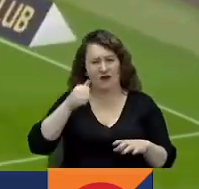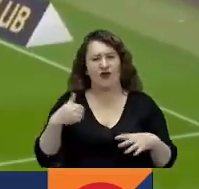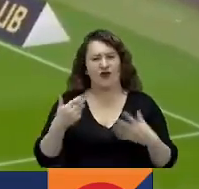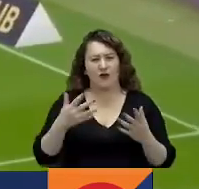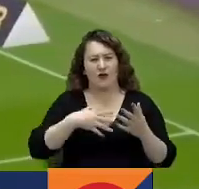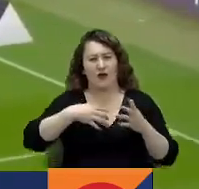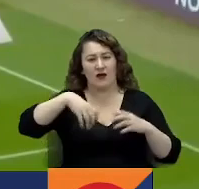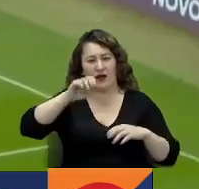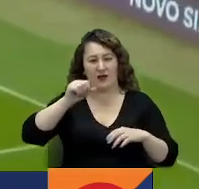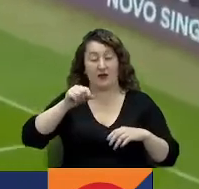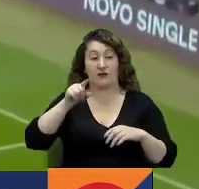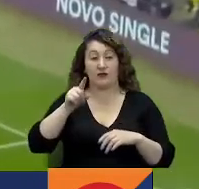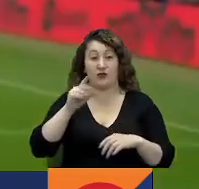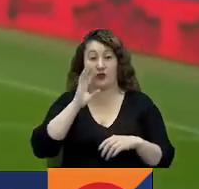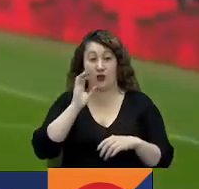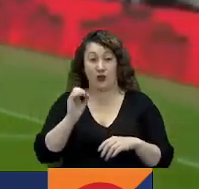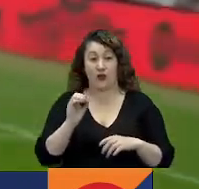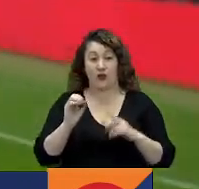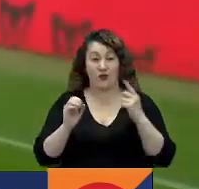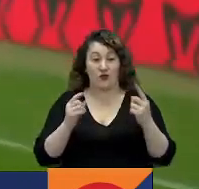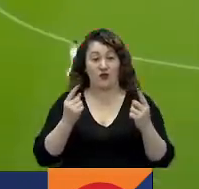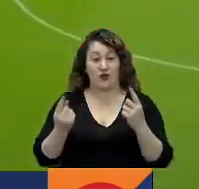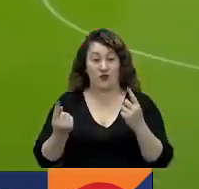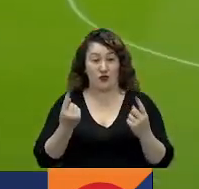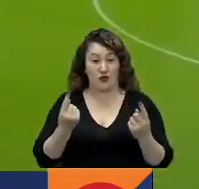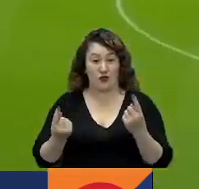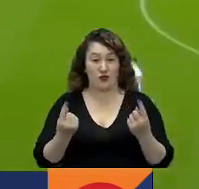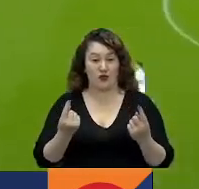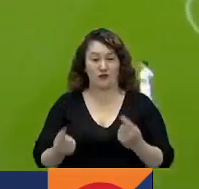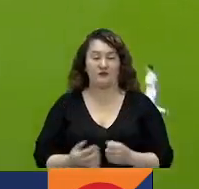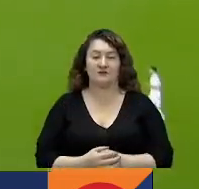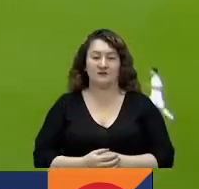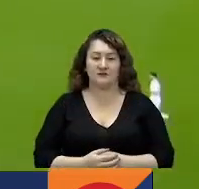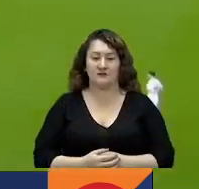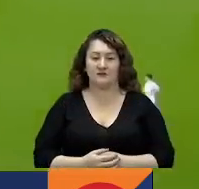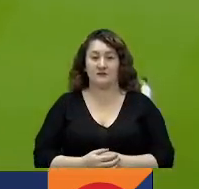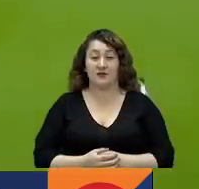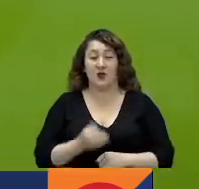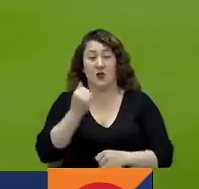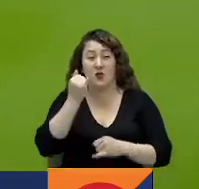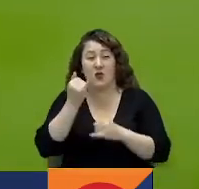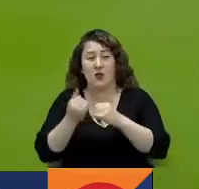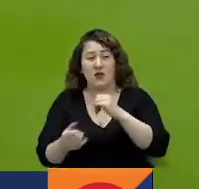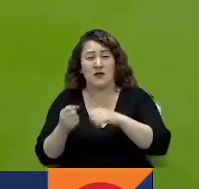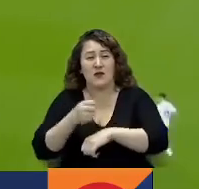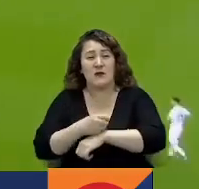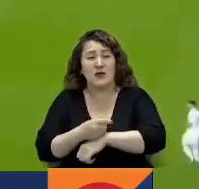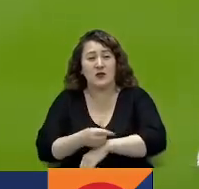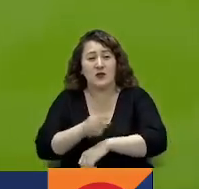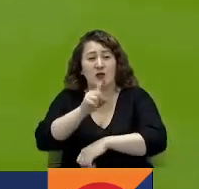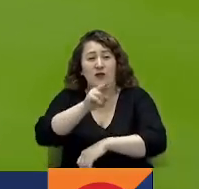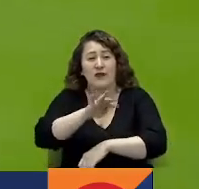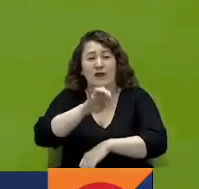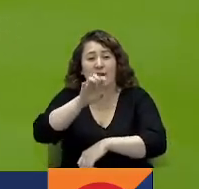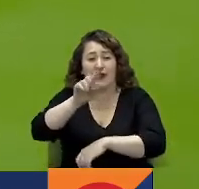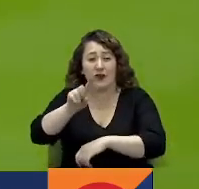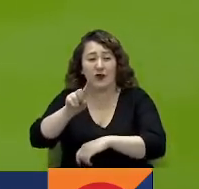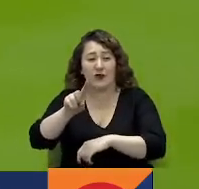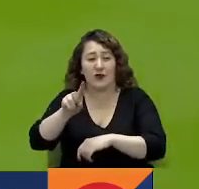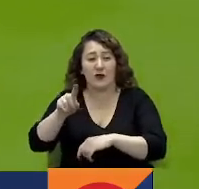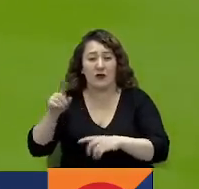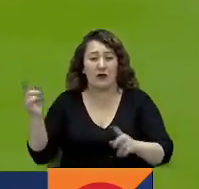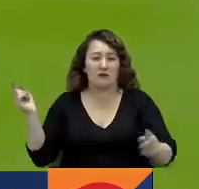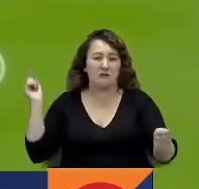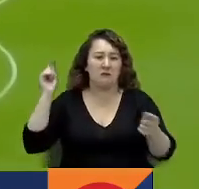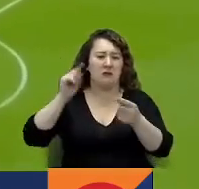clásicos. Sergi Roberto, que puso el 1-1. Y en las últimas jugadas del partido, minuto 91, centro desde la izquierda para que Kessie